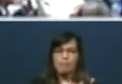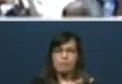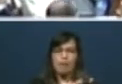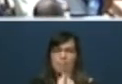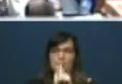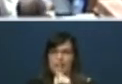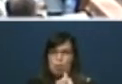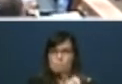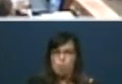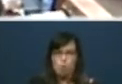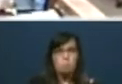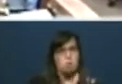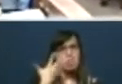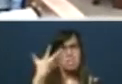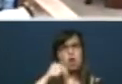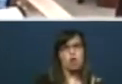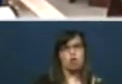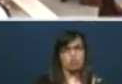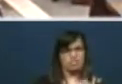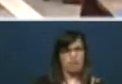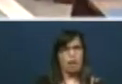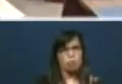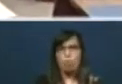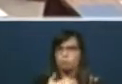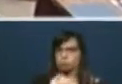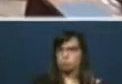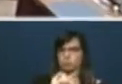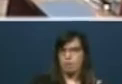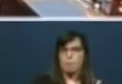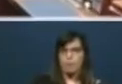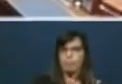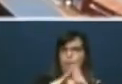de nota dejé de tener ayuda para acceder a la universidad